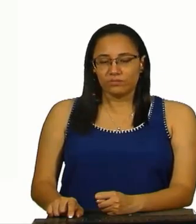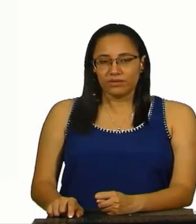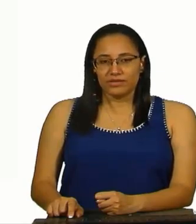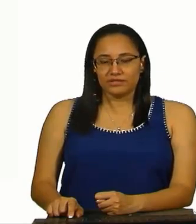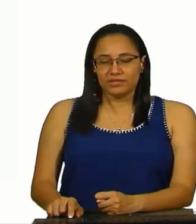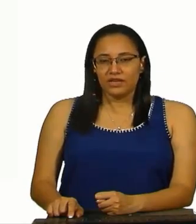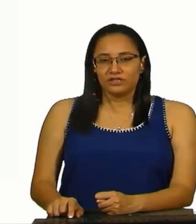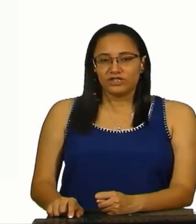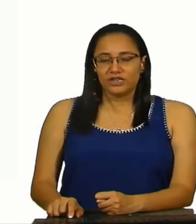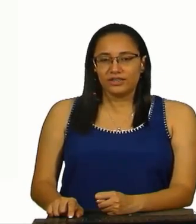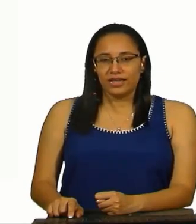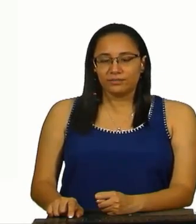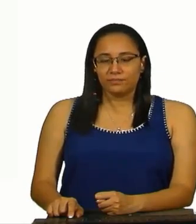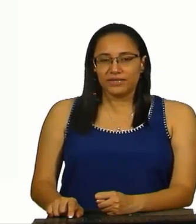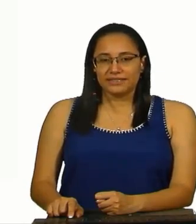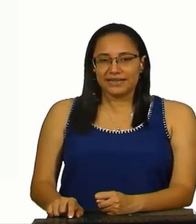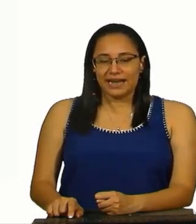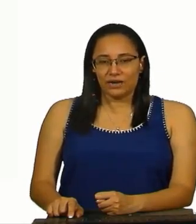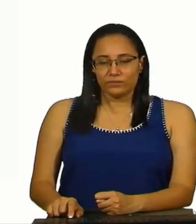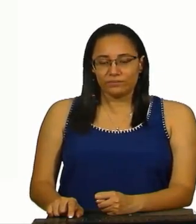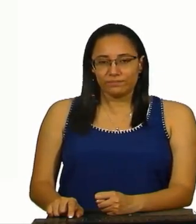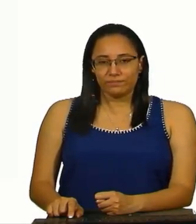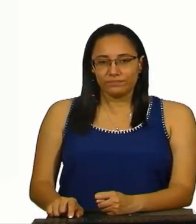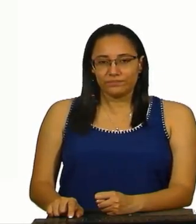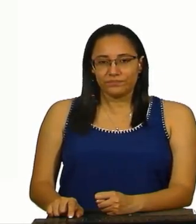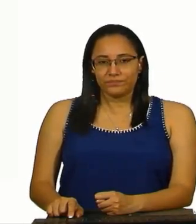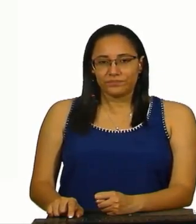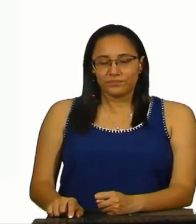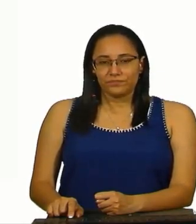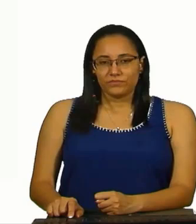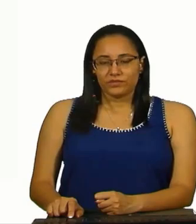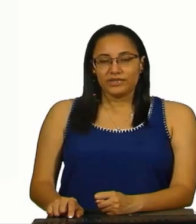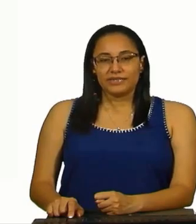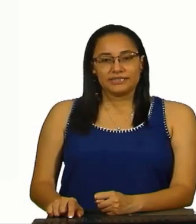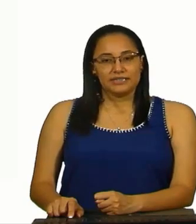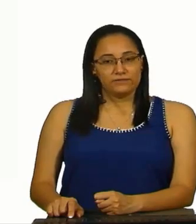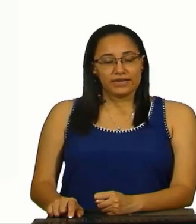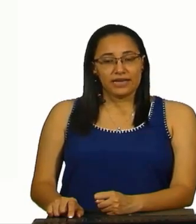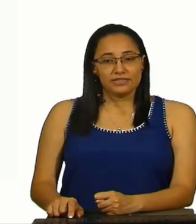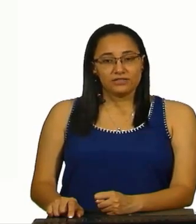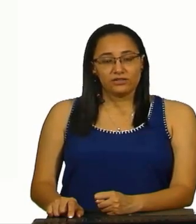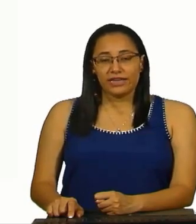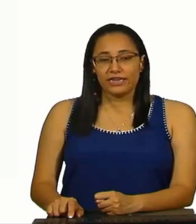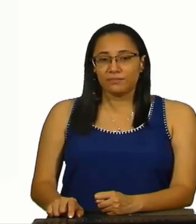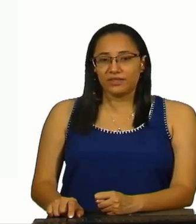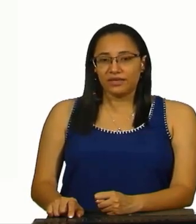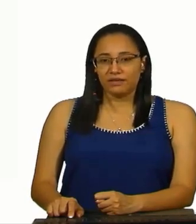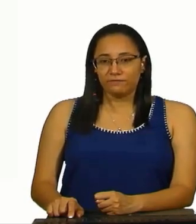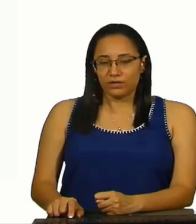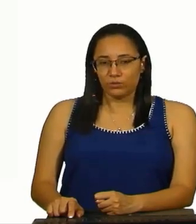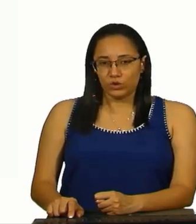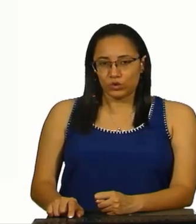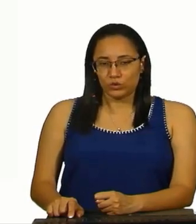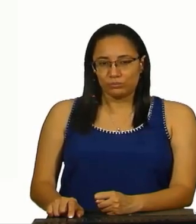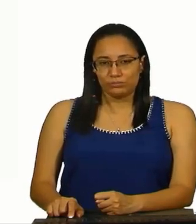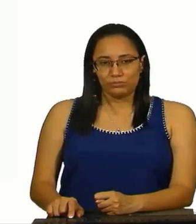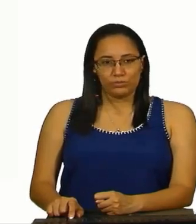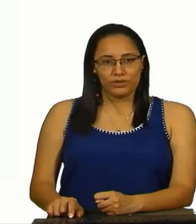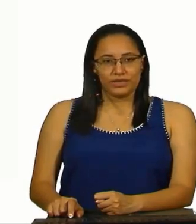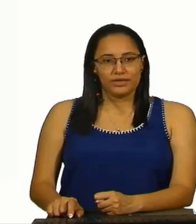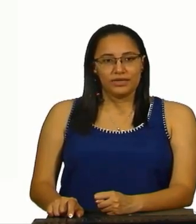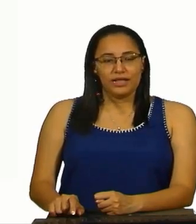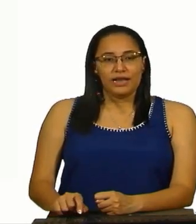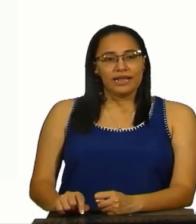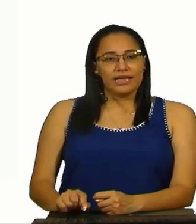Una última vez. She let me down. ¿Y qué significa esto? Ella me defraudó.